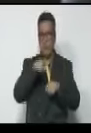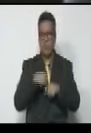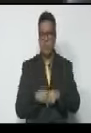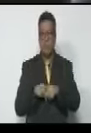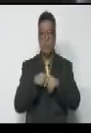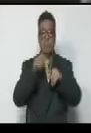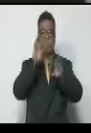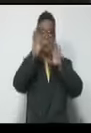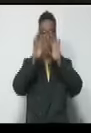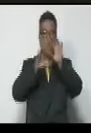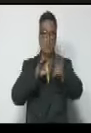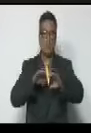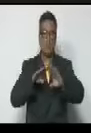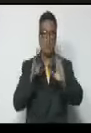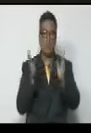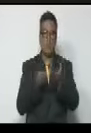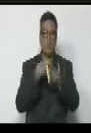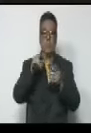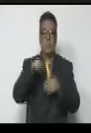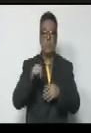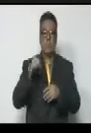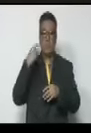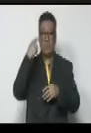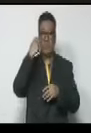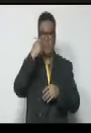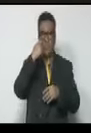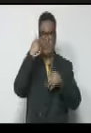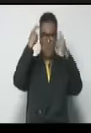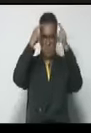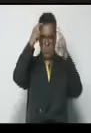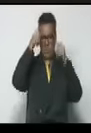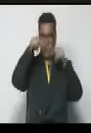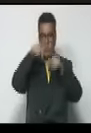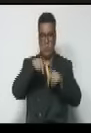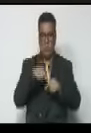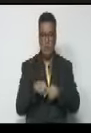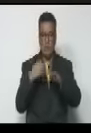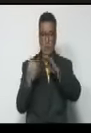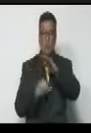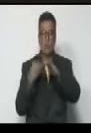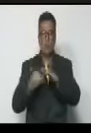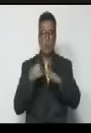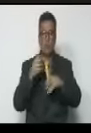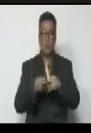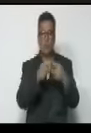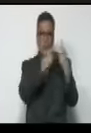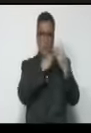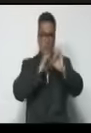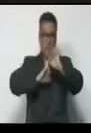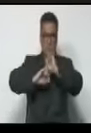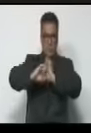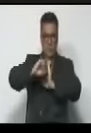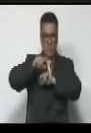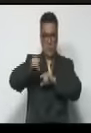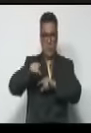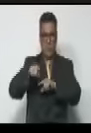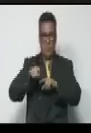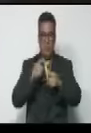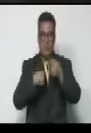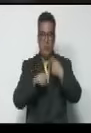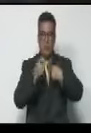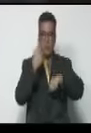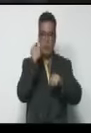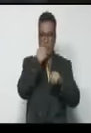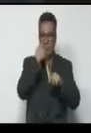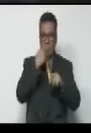Naciones Unidas, que no es chavista, en la institución que se encarga de la lucha contra el